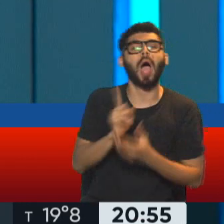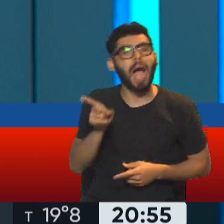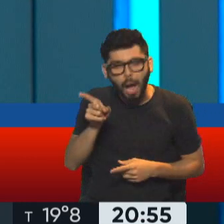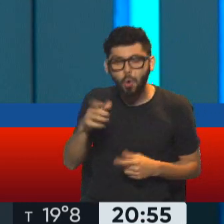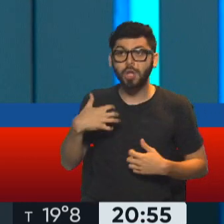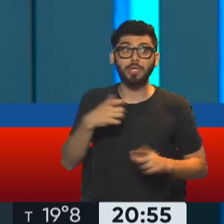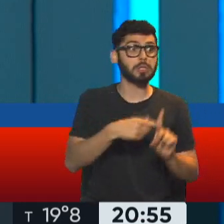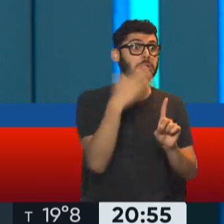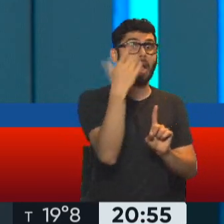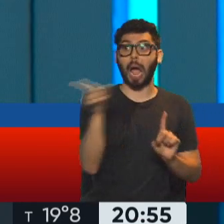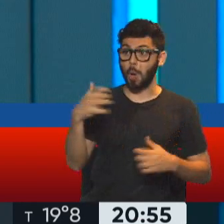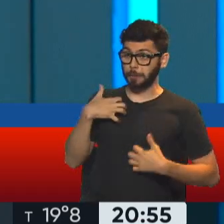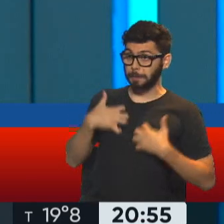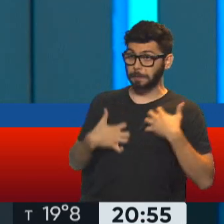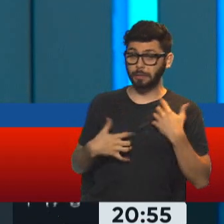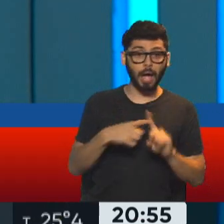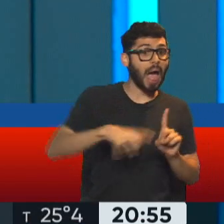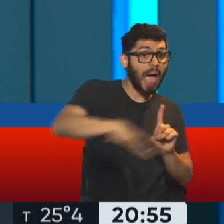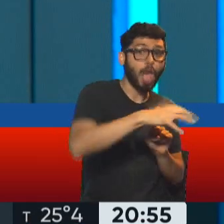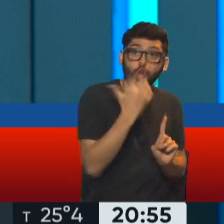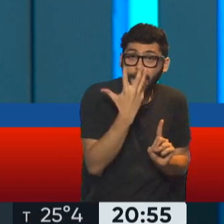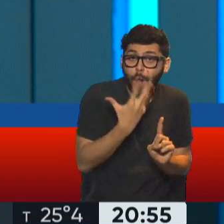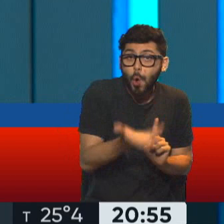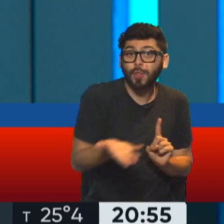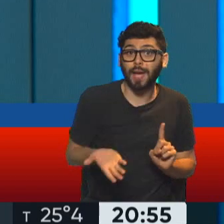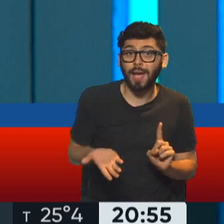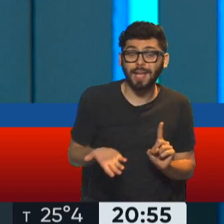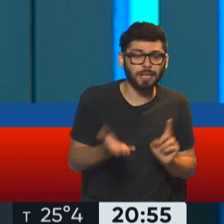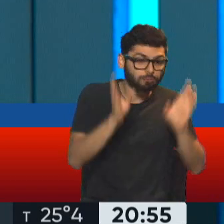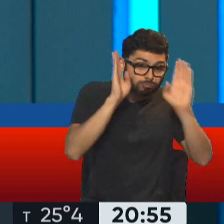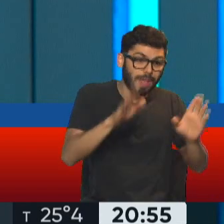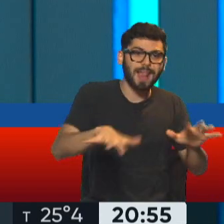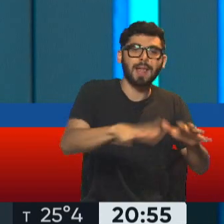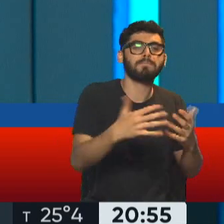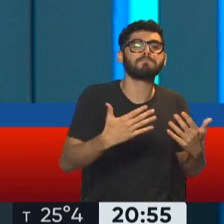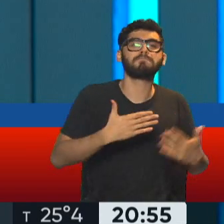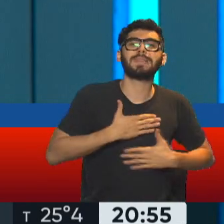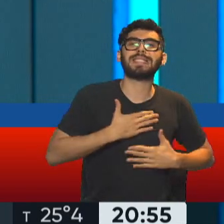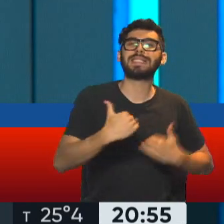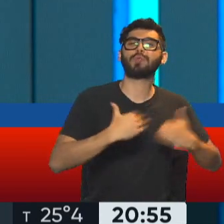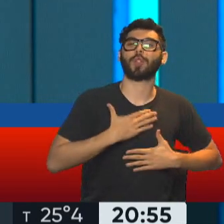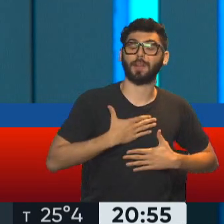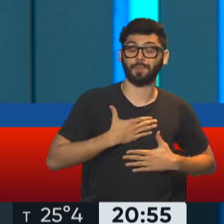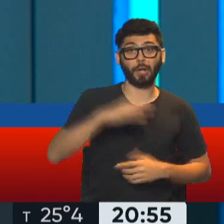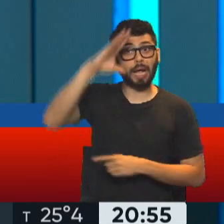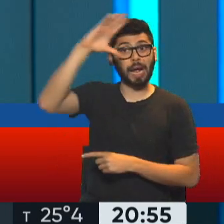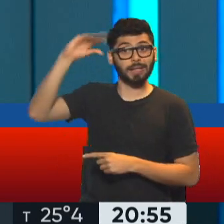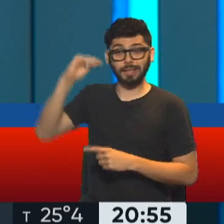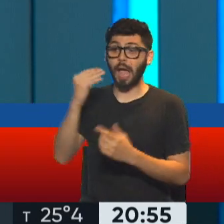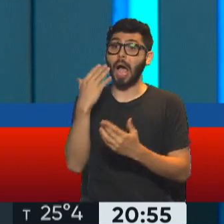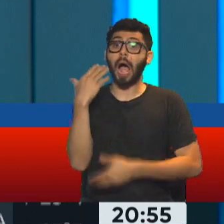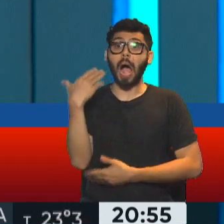irrita lo que ella dice, a sus votantes le gusta lo que ella dice. Ella le habla a sus votantes. Cuando Cristina le habla a sus